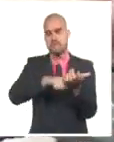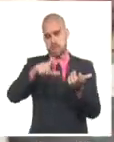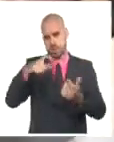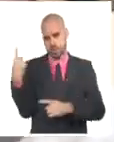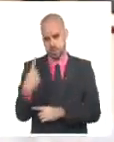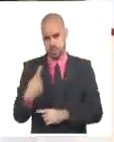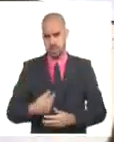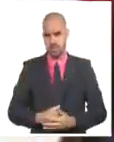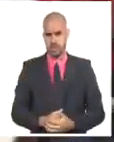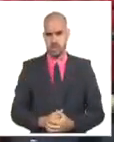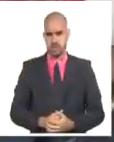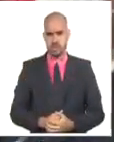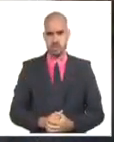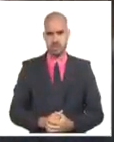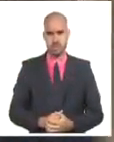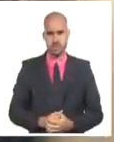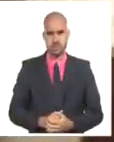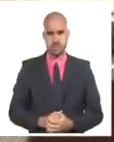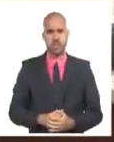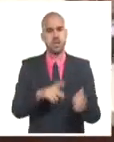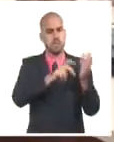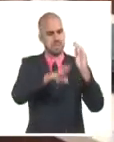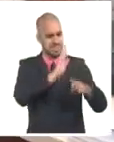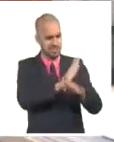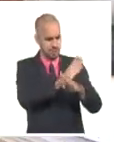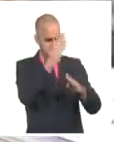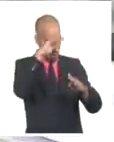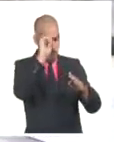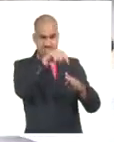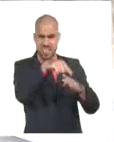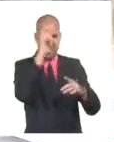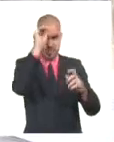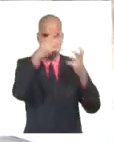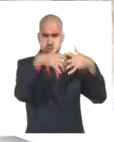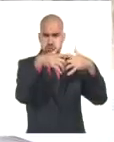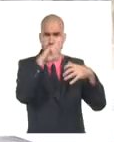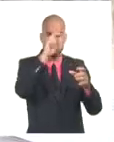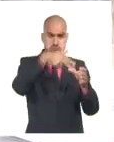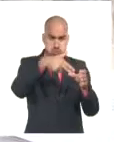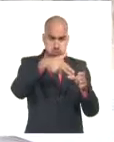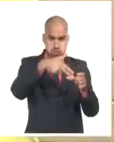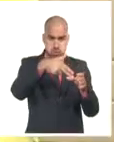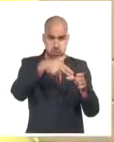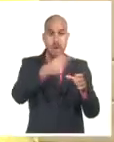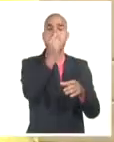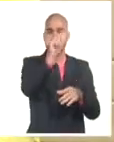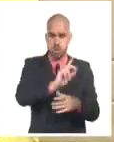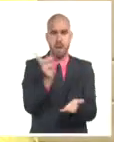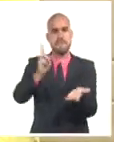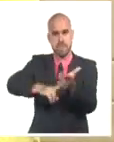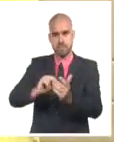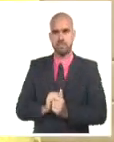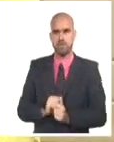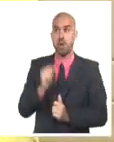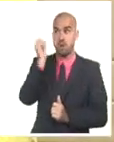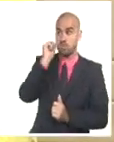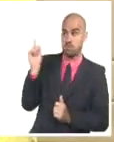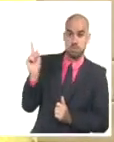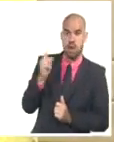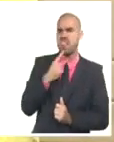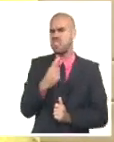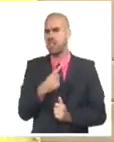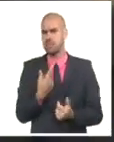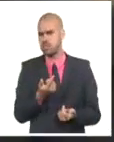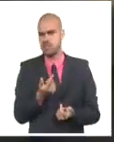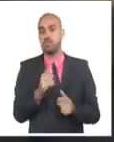La refinería de petróleo de Santiago de Cuba tiene su representante en el Comité Central del partido. Irene Barbados valora el